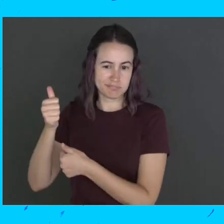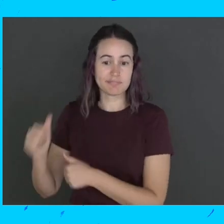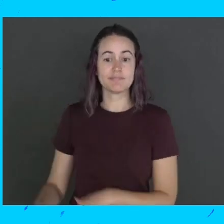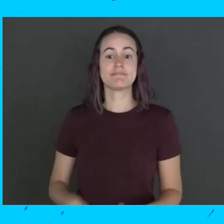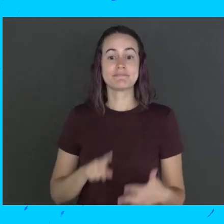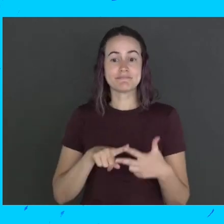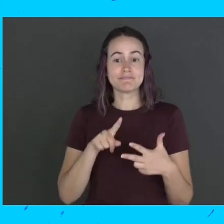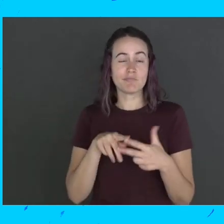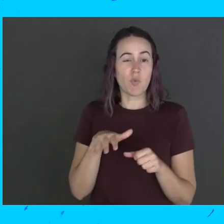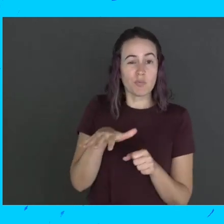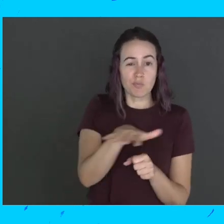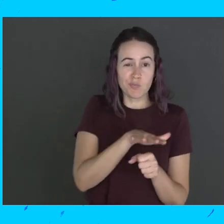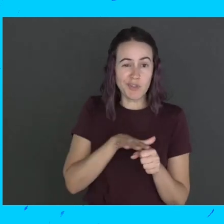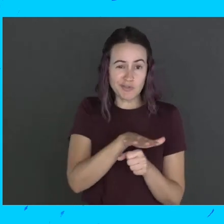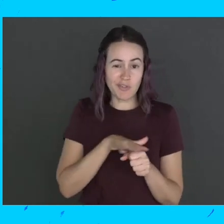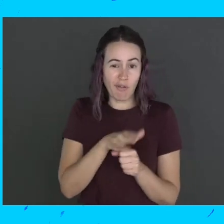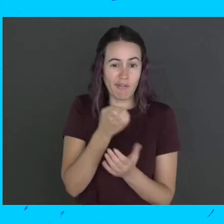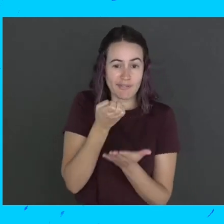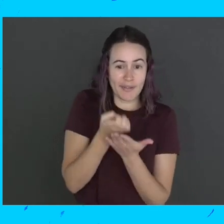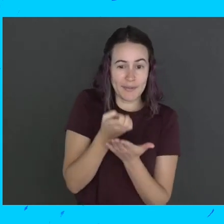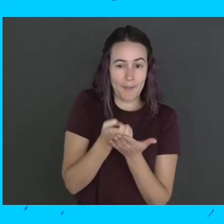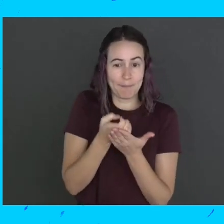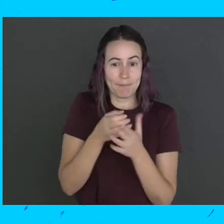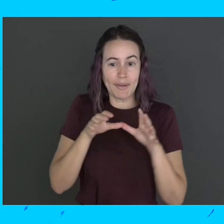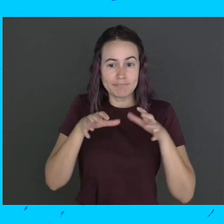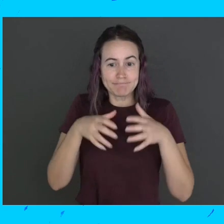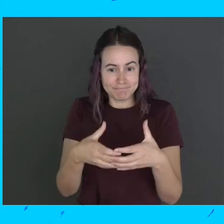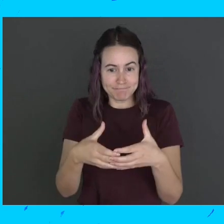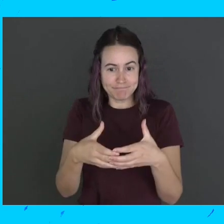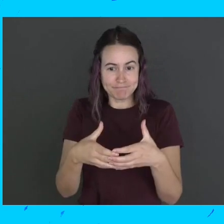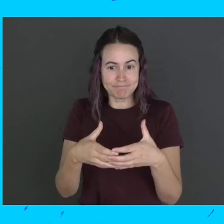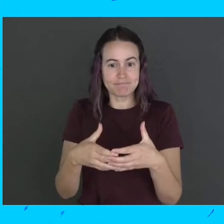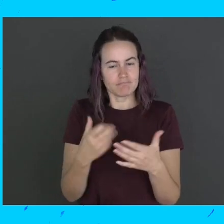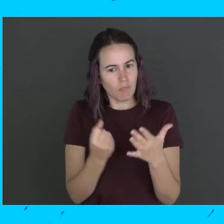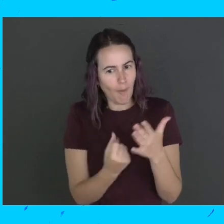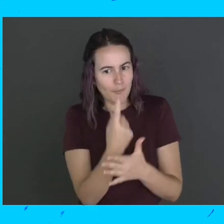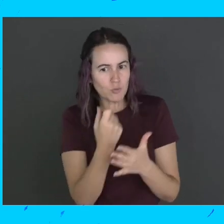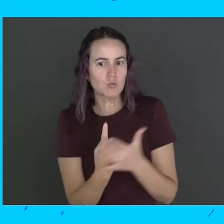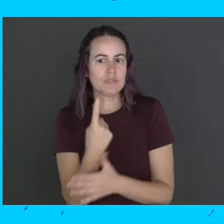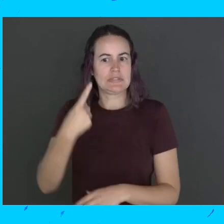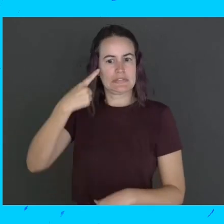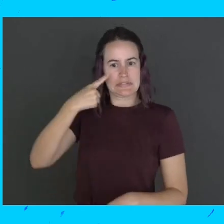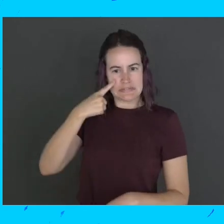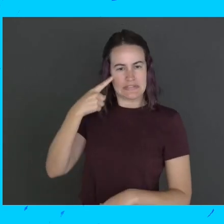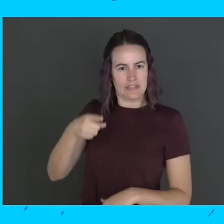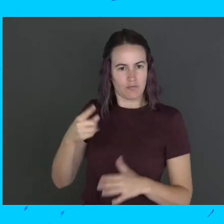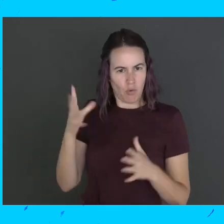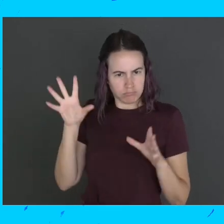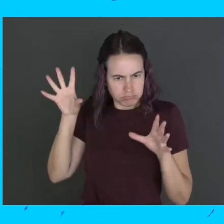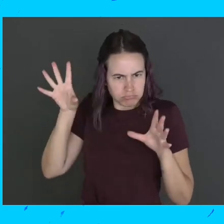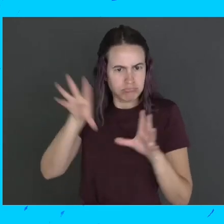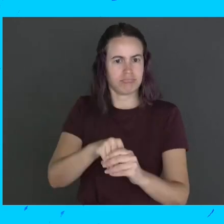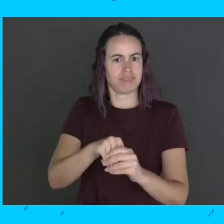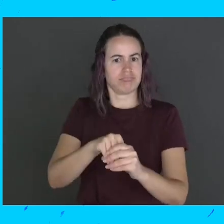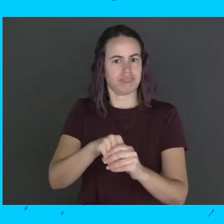pasó para el comité especializado sobre educación y tecnología y nos están